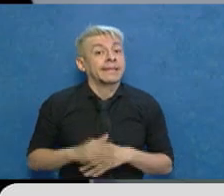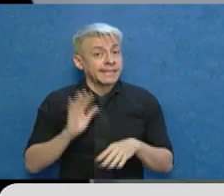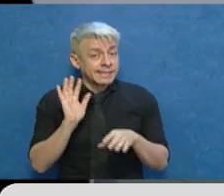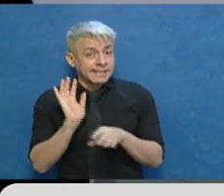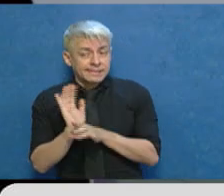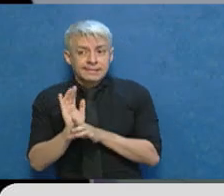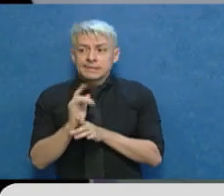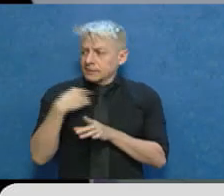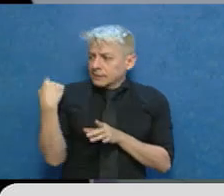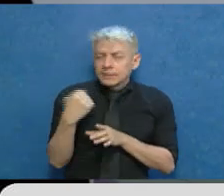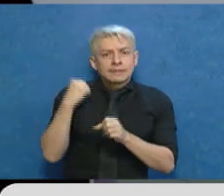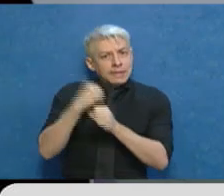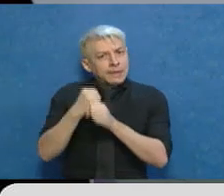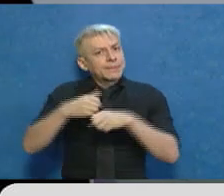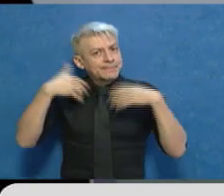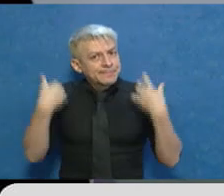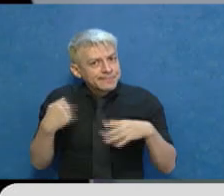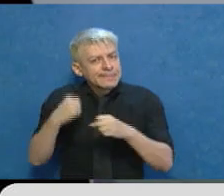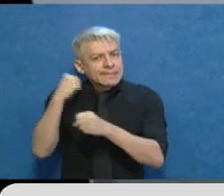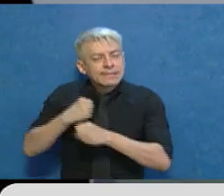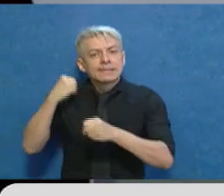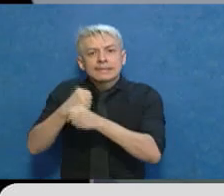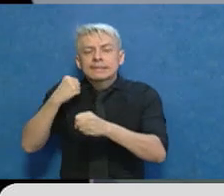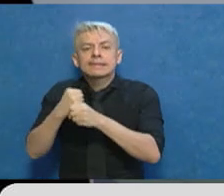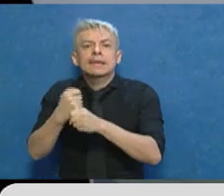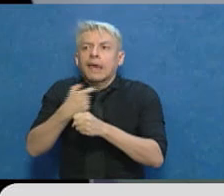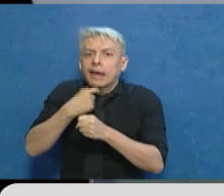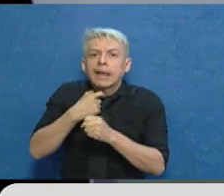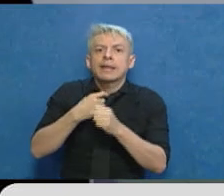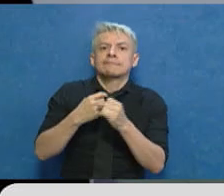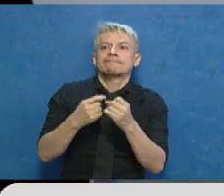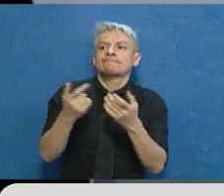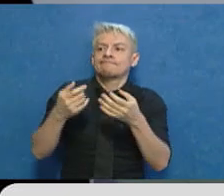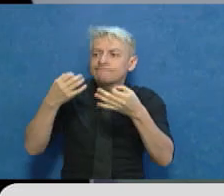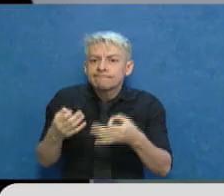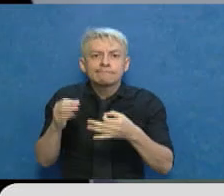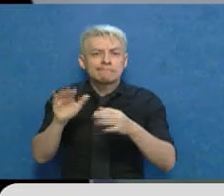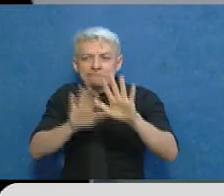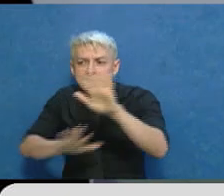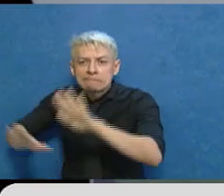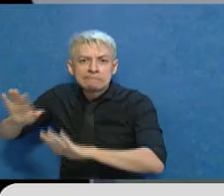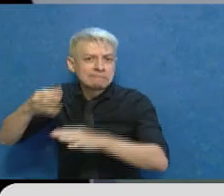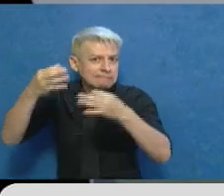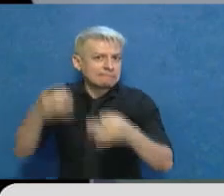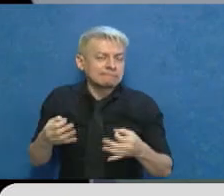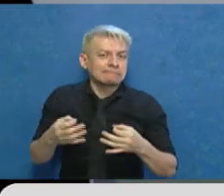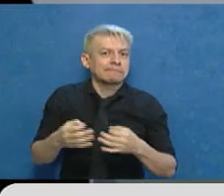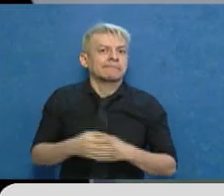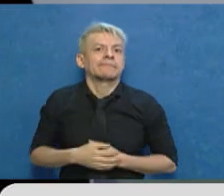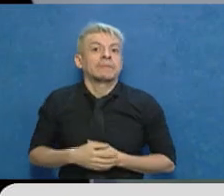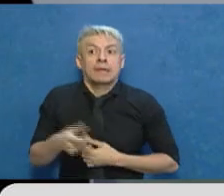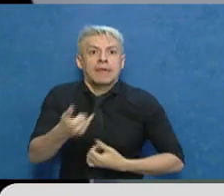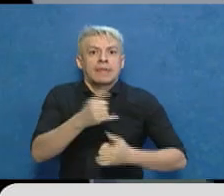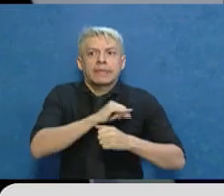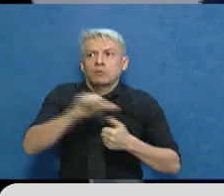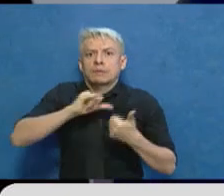fuertemente para poder tener una plataforma de sostén de toda esta avalancha de